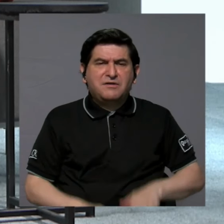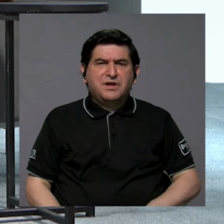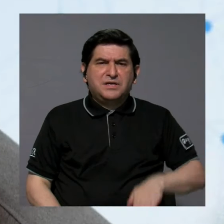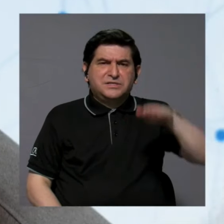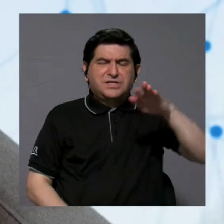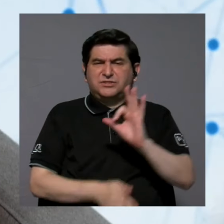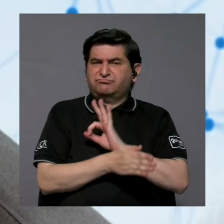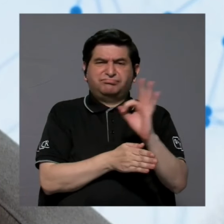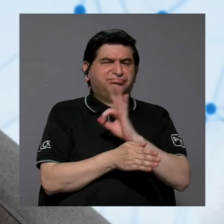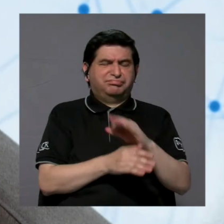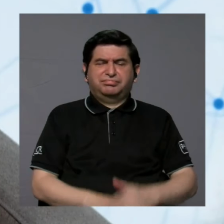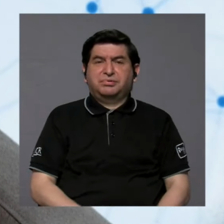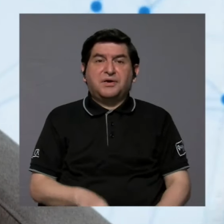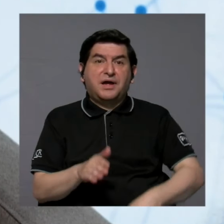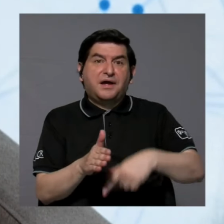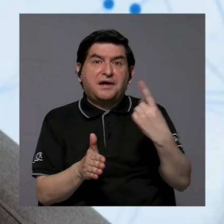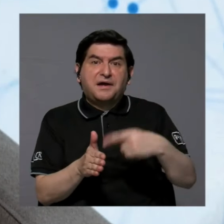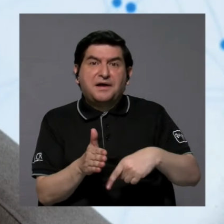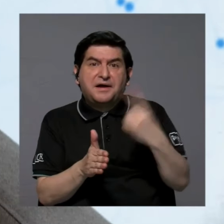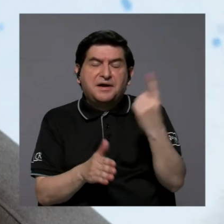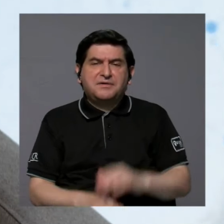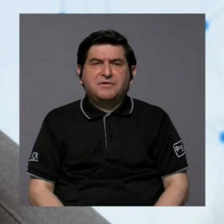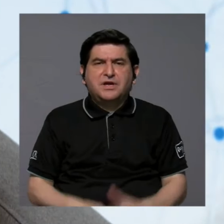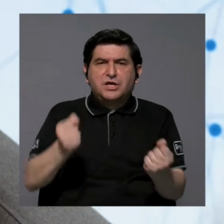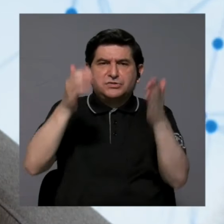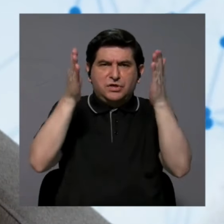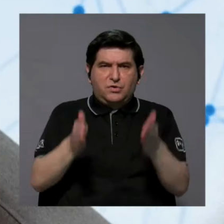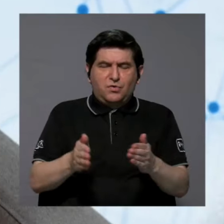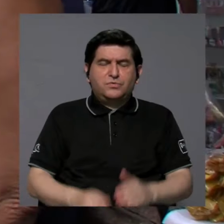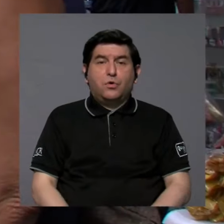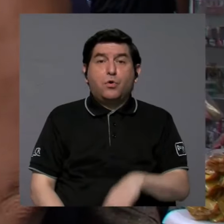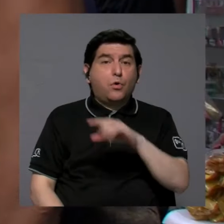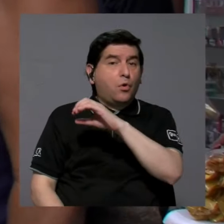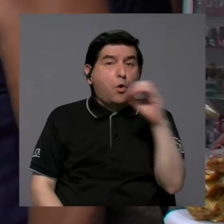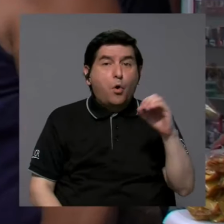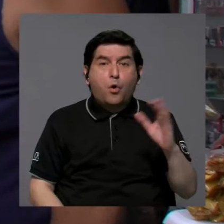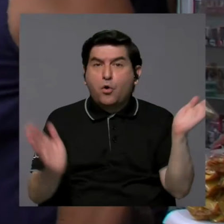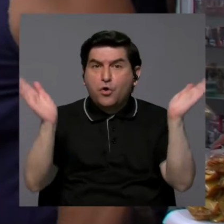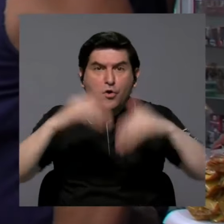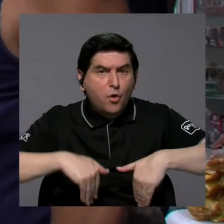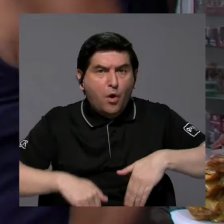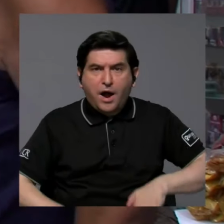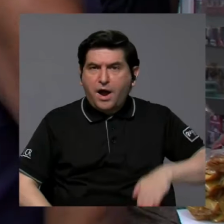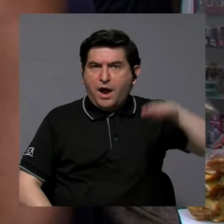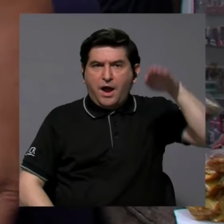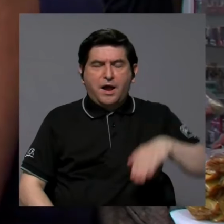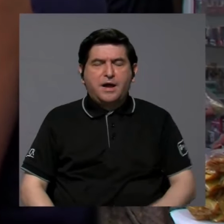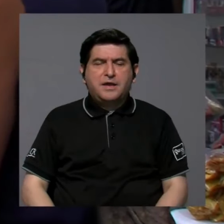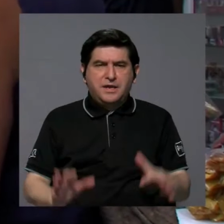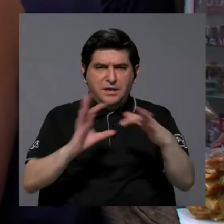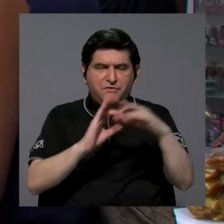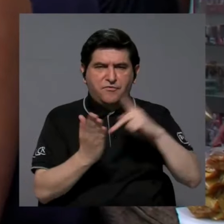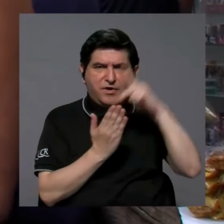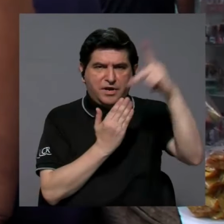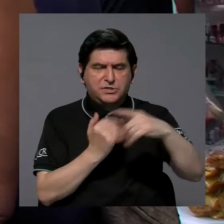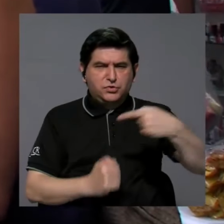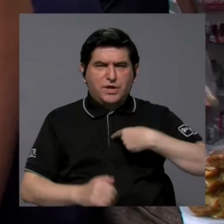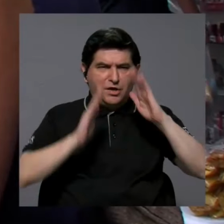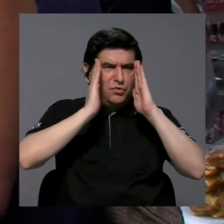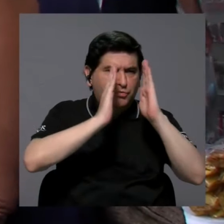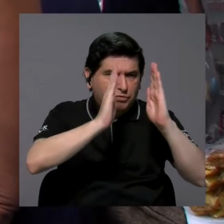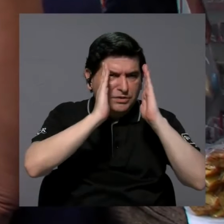no funciona, a veces el chofer del autobús... no tienen del todo. No tienen del todo. A propósito de este programa puse mucha